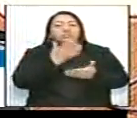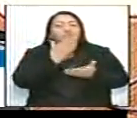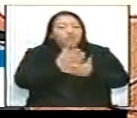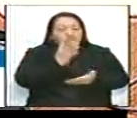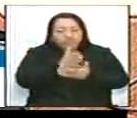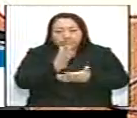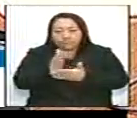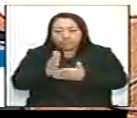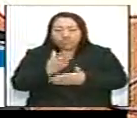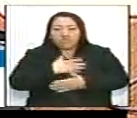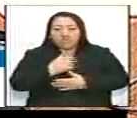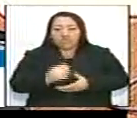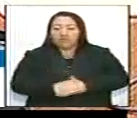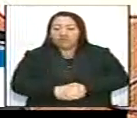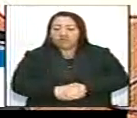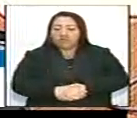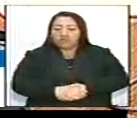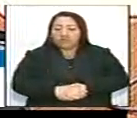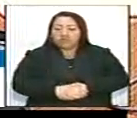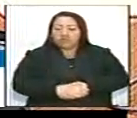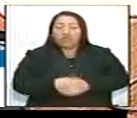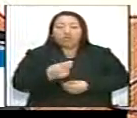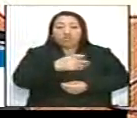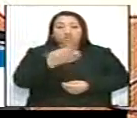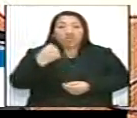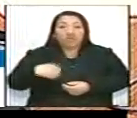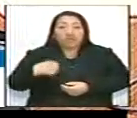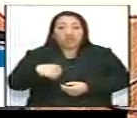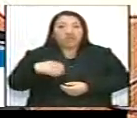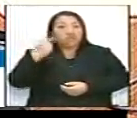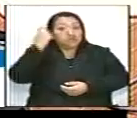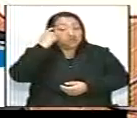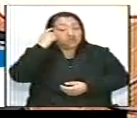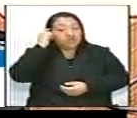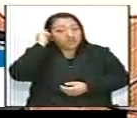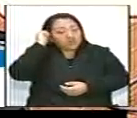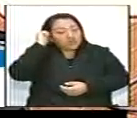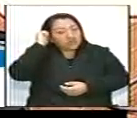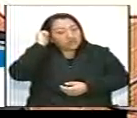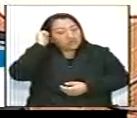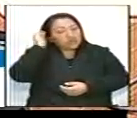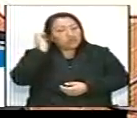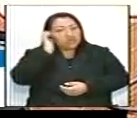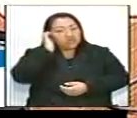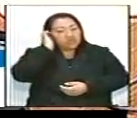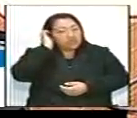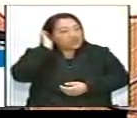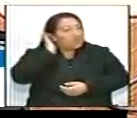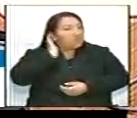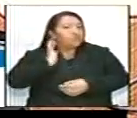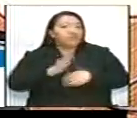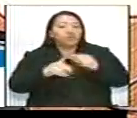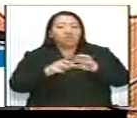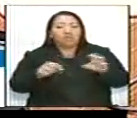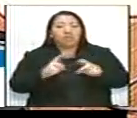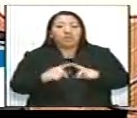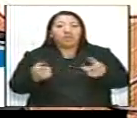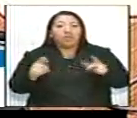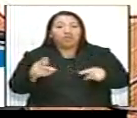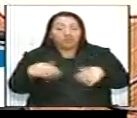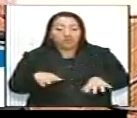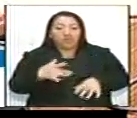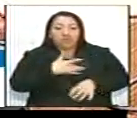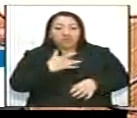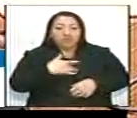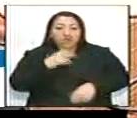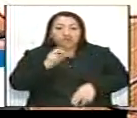de salud de la comunidad. Porque ustedes como alcaldes, me imagino que quizás no el principal en las expectativas de la población, pero cuando ya uno se